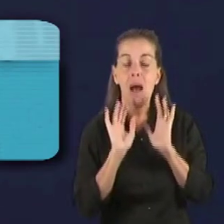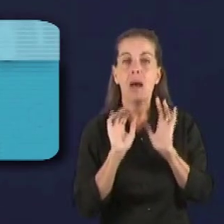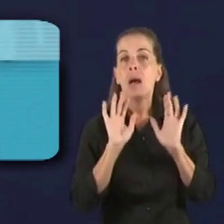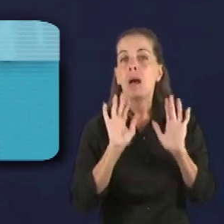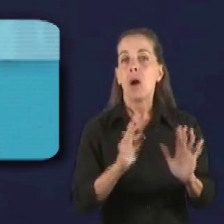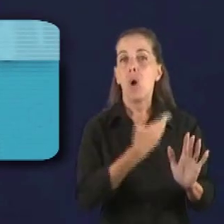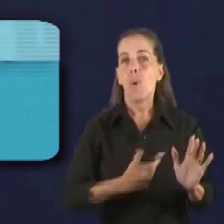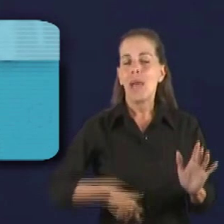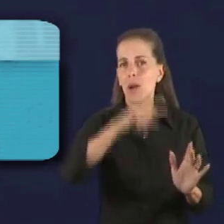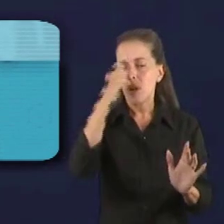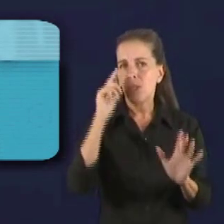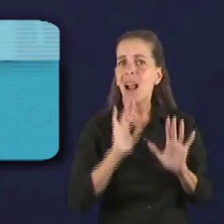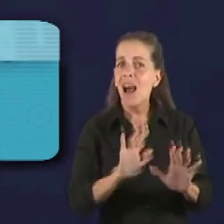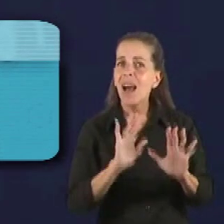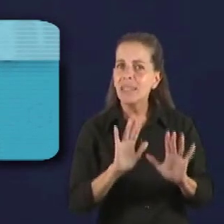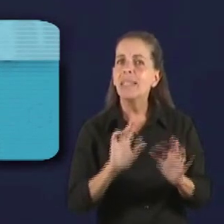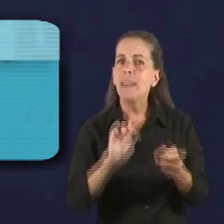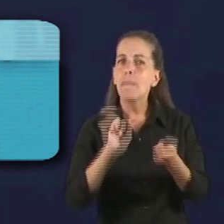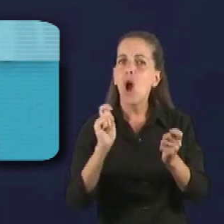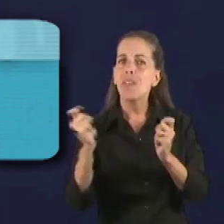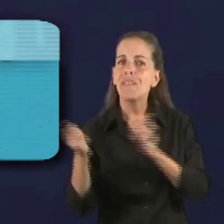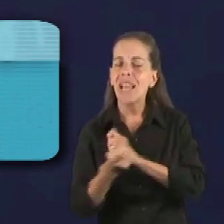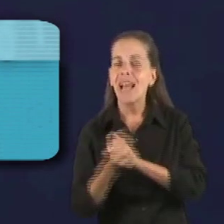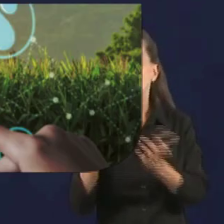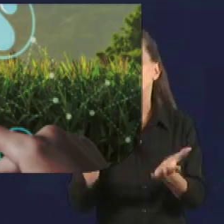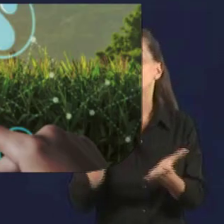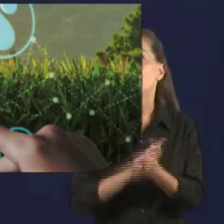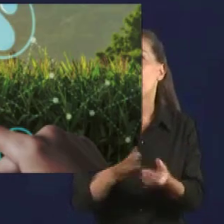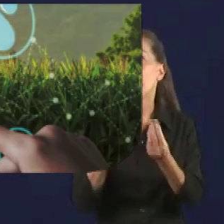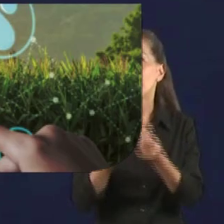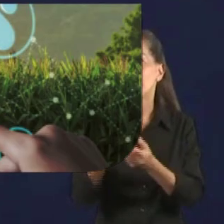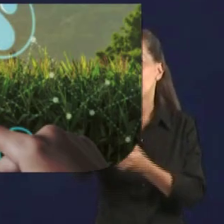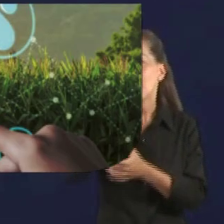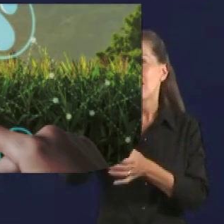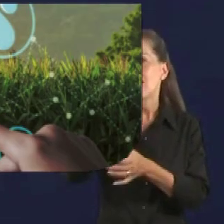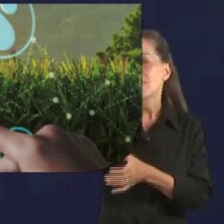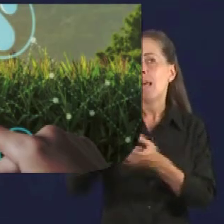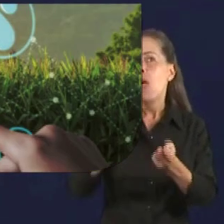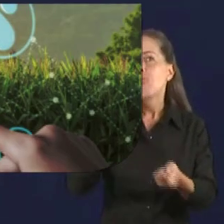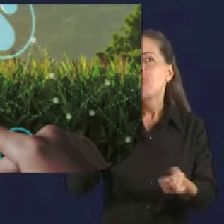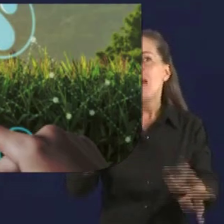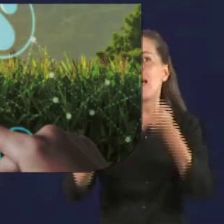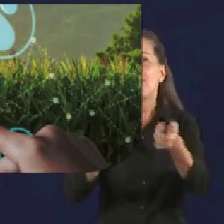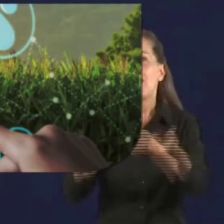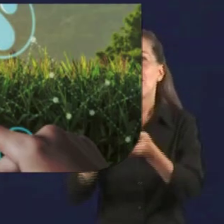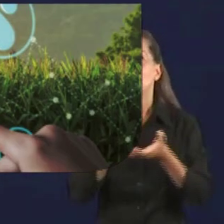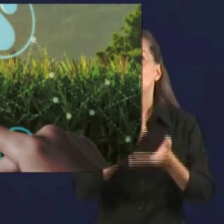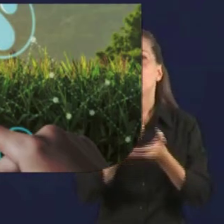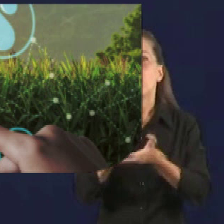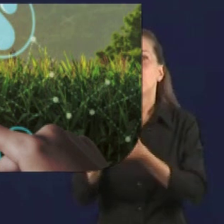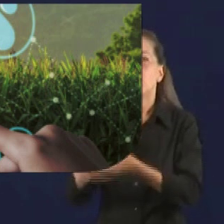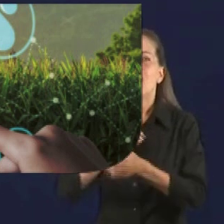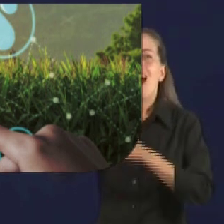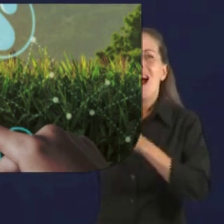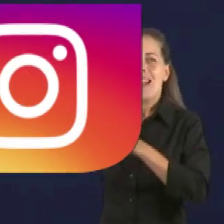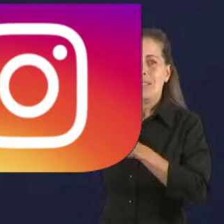simplemente corrigiendo años de desajuste financiero y, por supuesto, llevando una tarifa que pueda cubrir